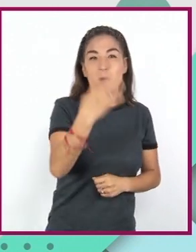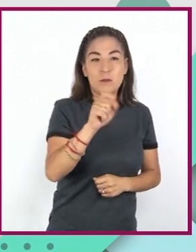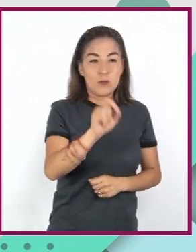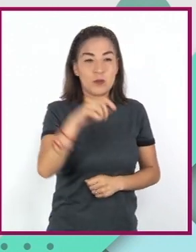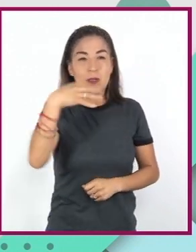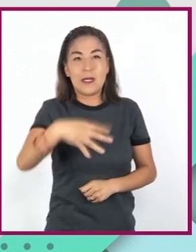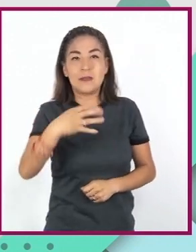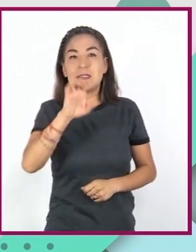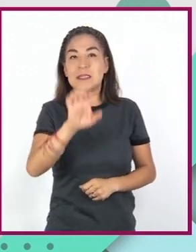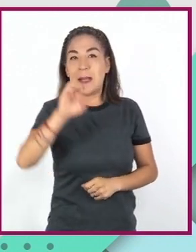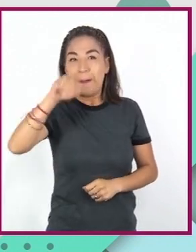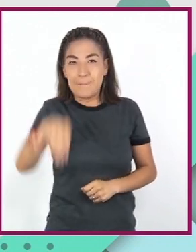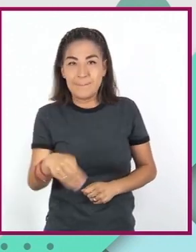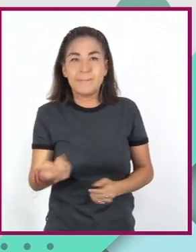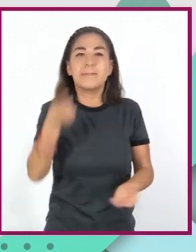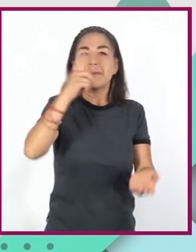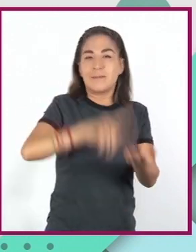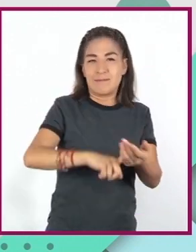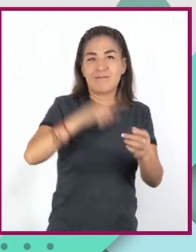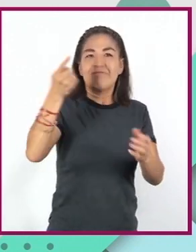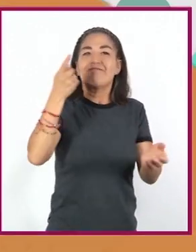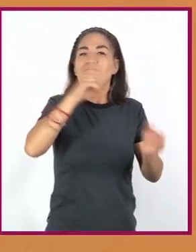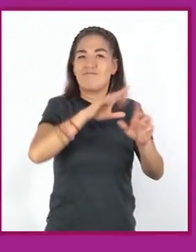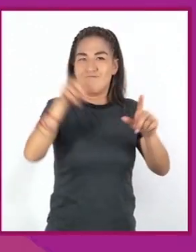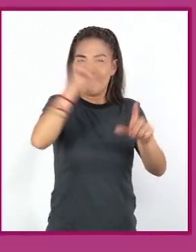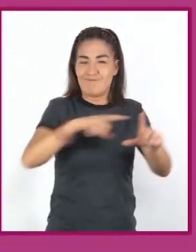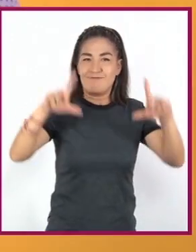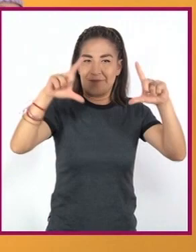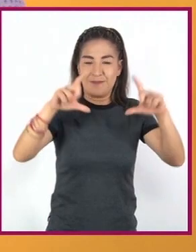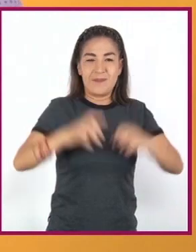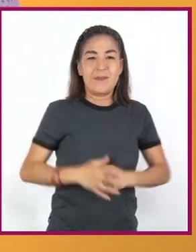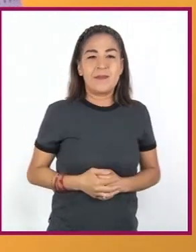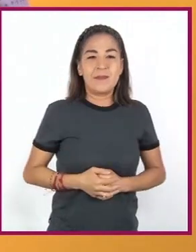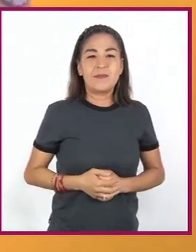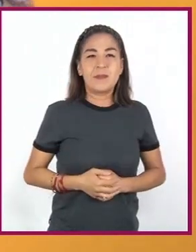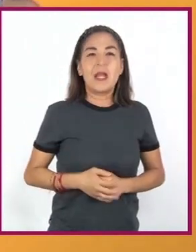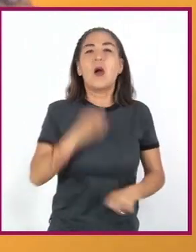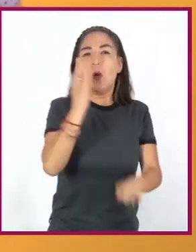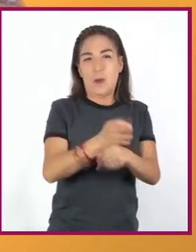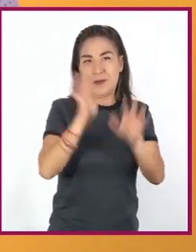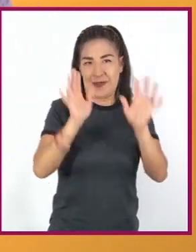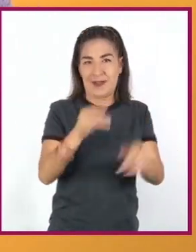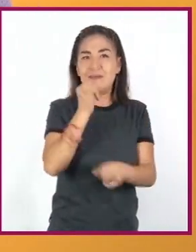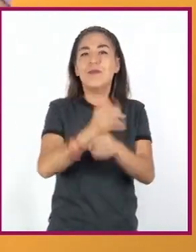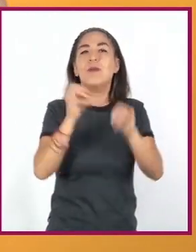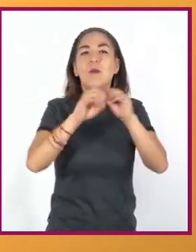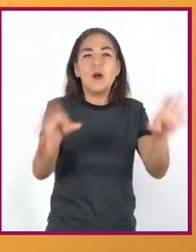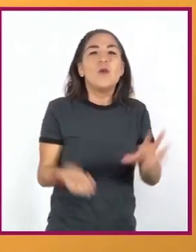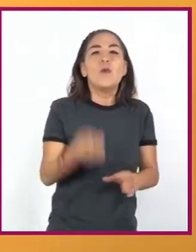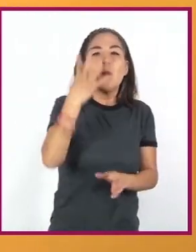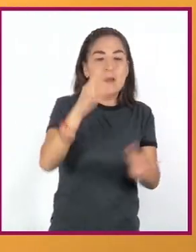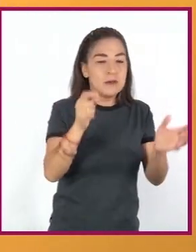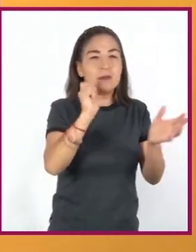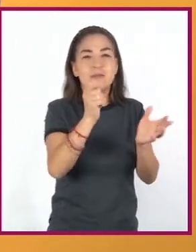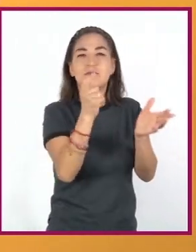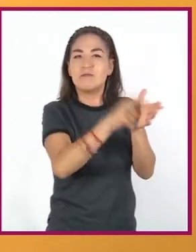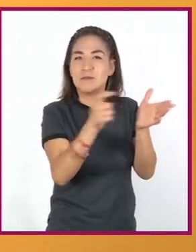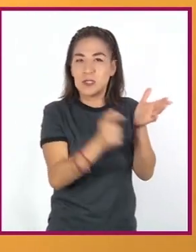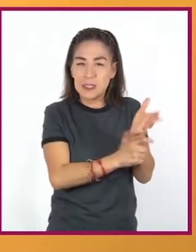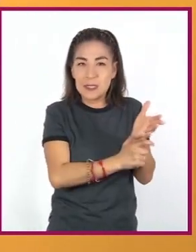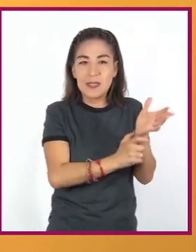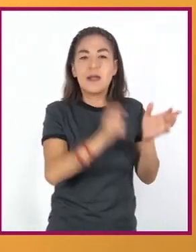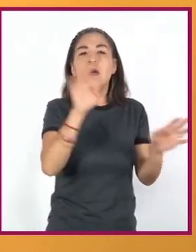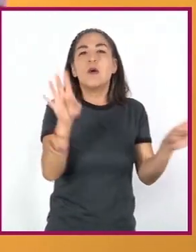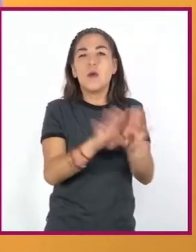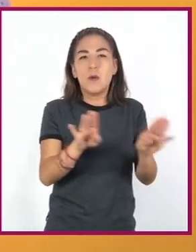24.14 centímetros de apotema. Bien, tenemos los datos de la medida de cada lado del octágono y la